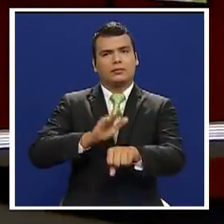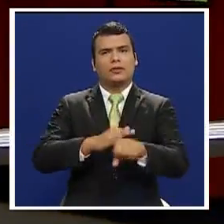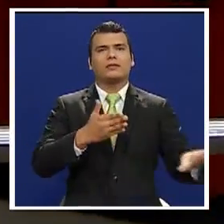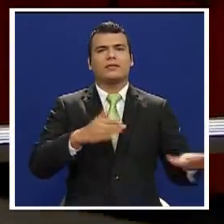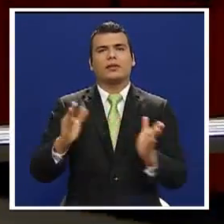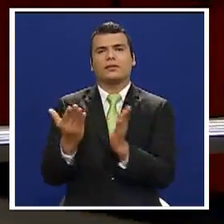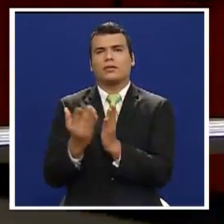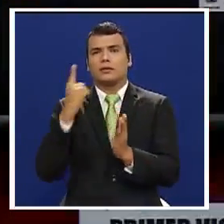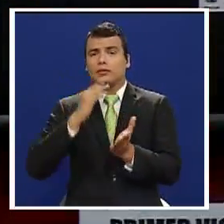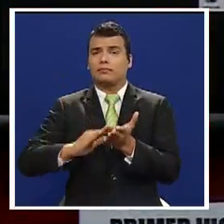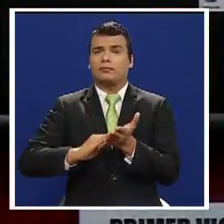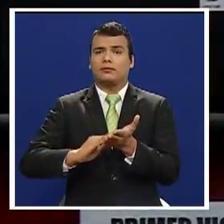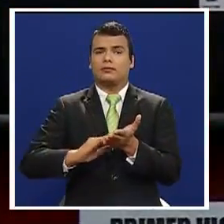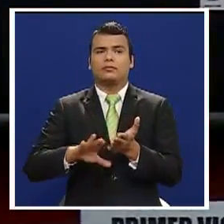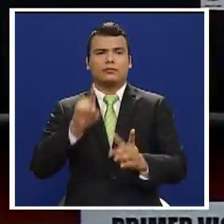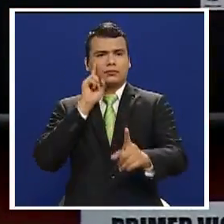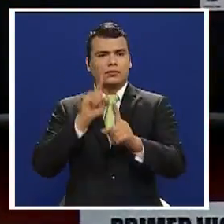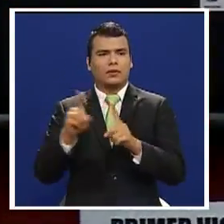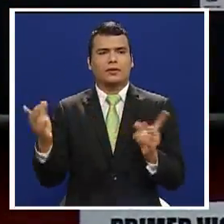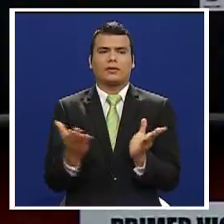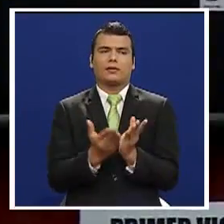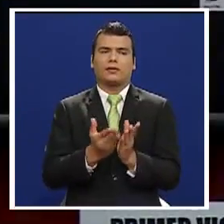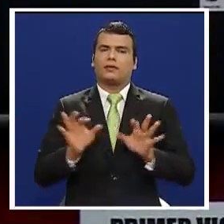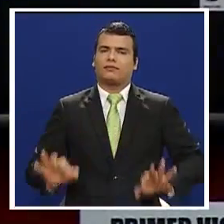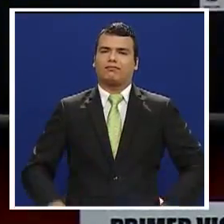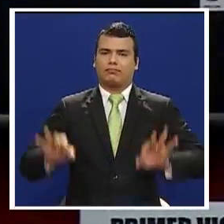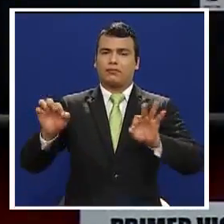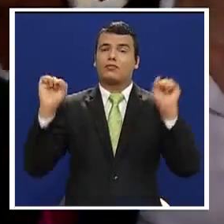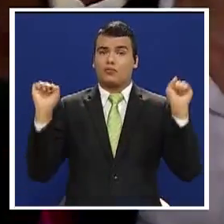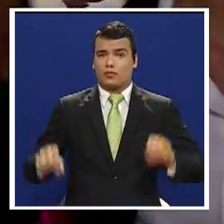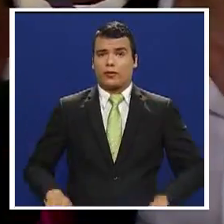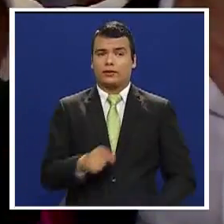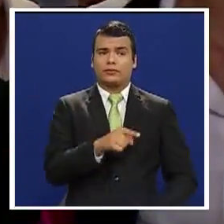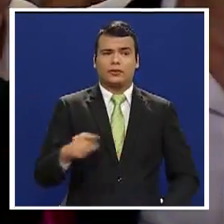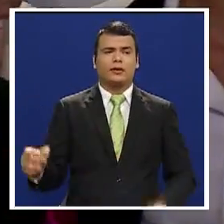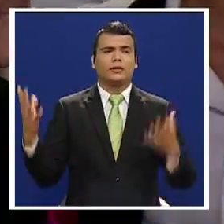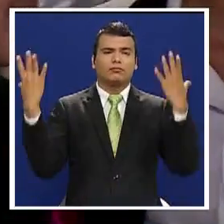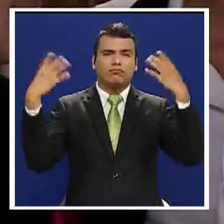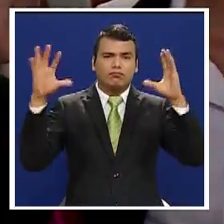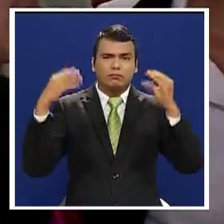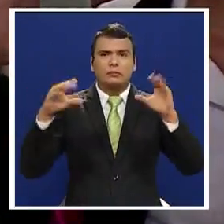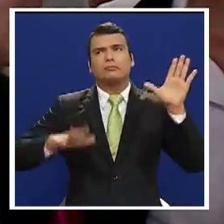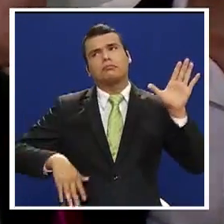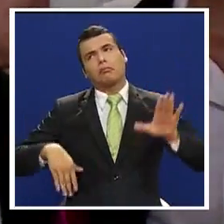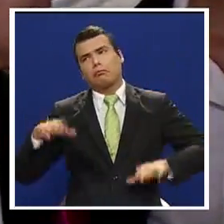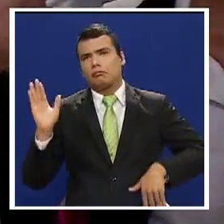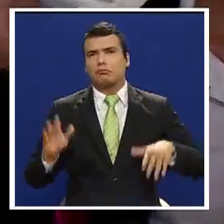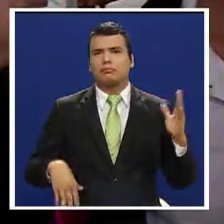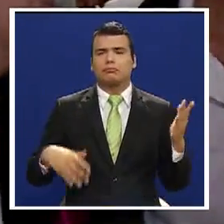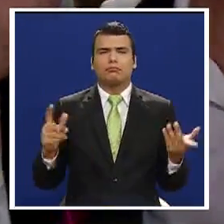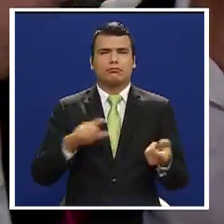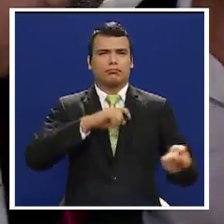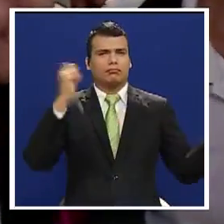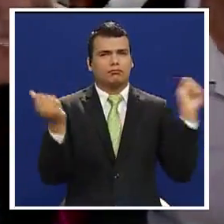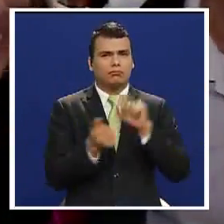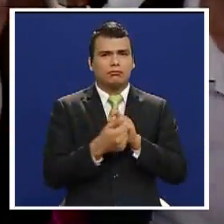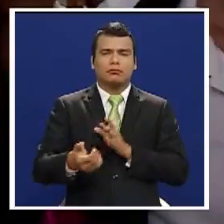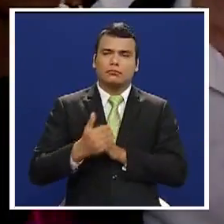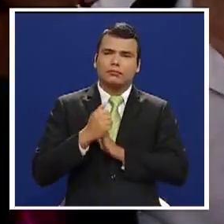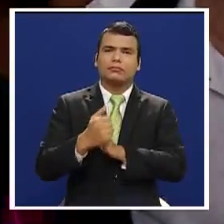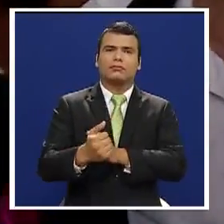Buitrera. También el mejoramiento de la vía antigua Cali-Yumbo. Los trabajadores van para la zona industrial, necesitamos consolidar